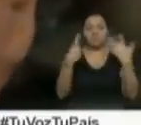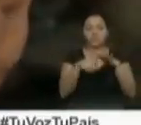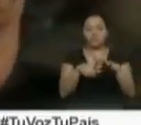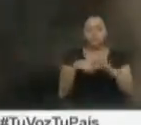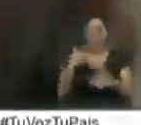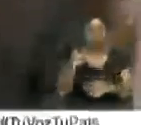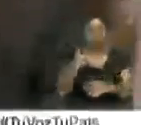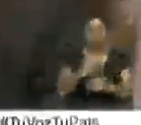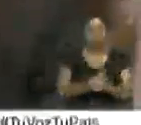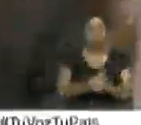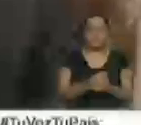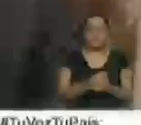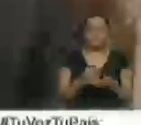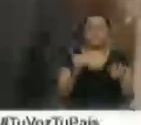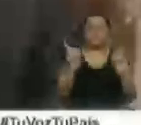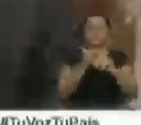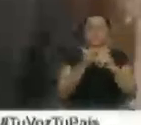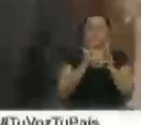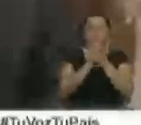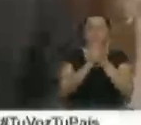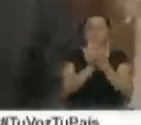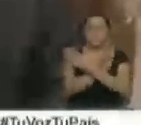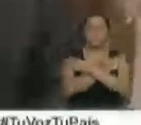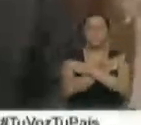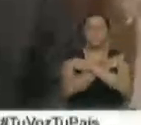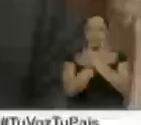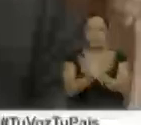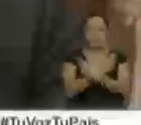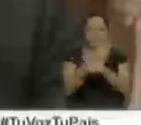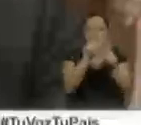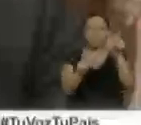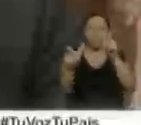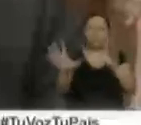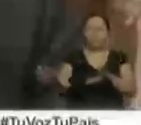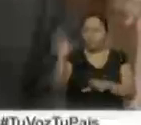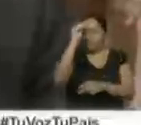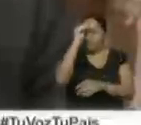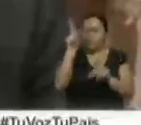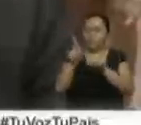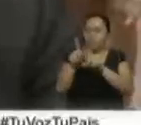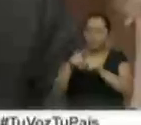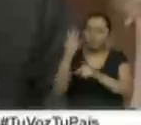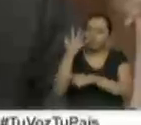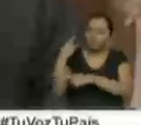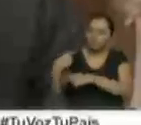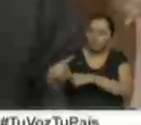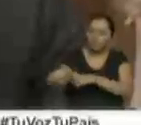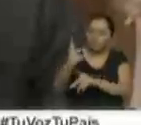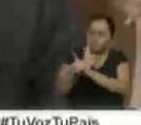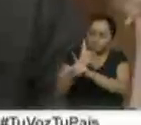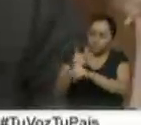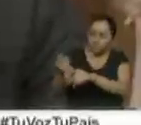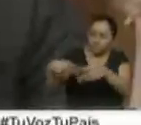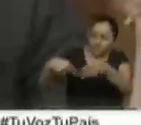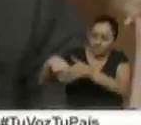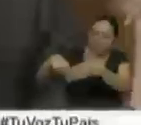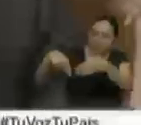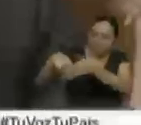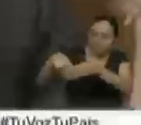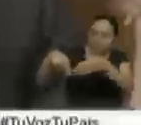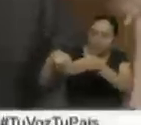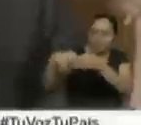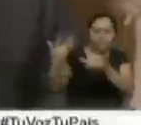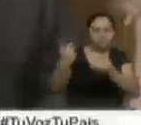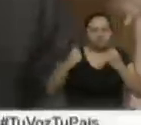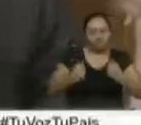inclusivas. Tan solo felicitar a la gente que nos da lecciones de vida a diario, de lo que es superar